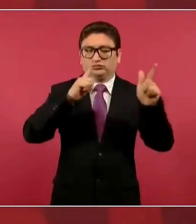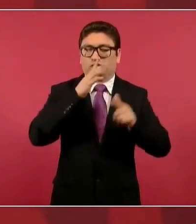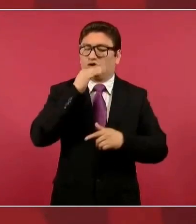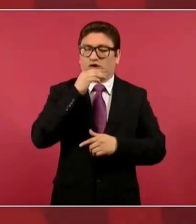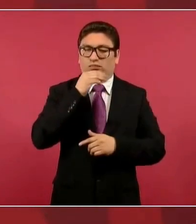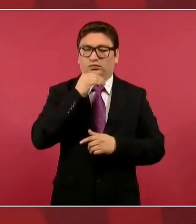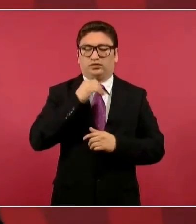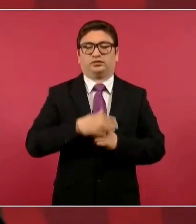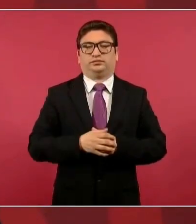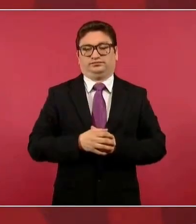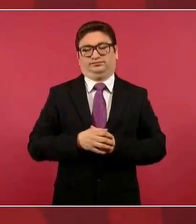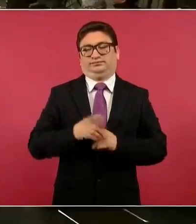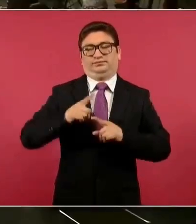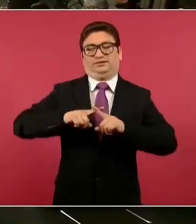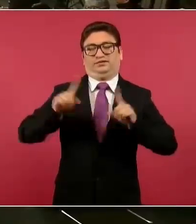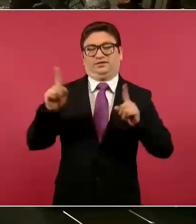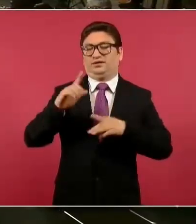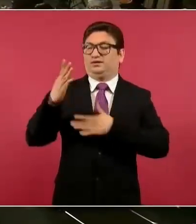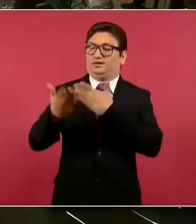iba en el sentido